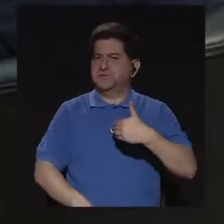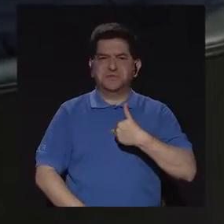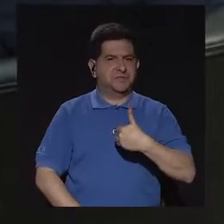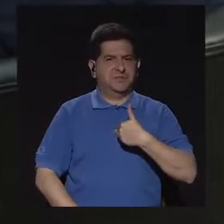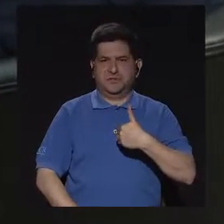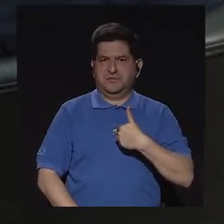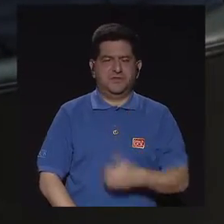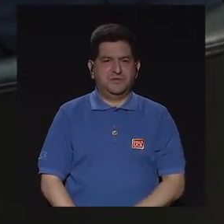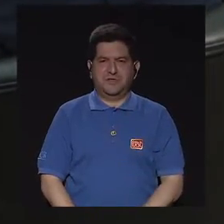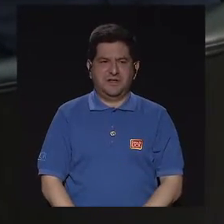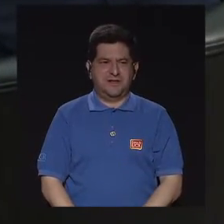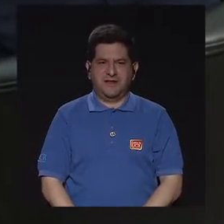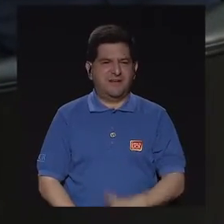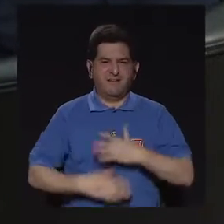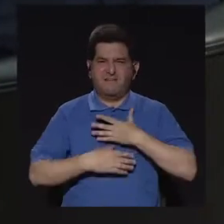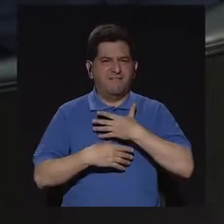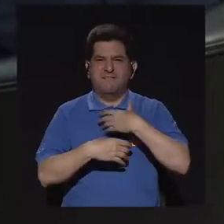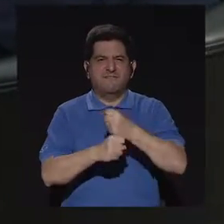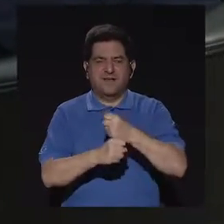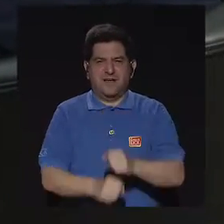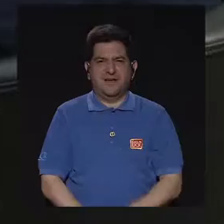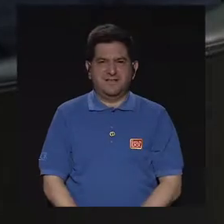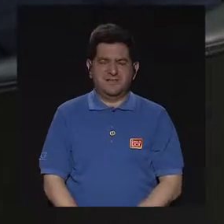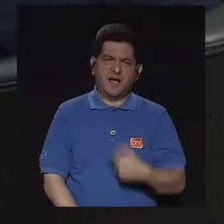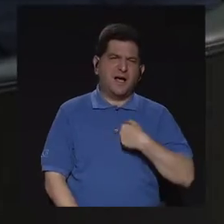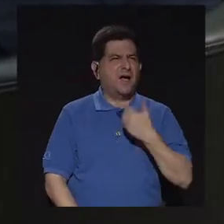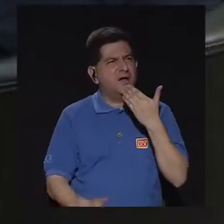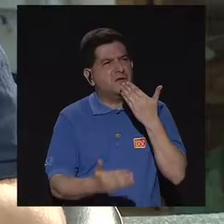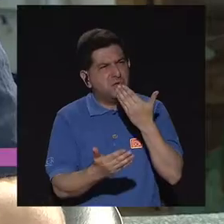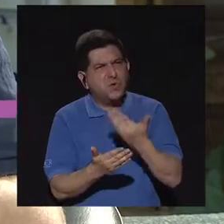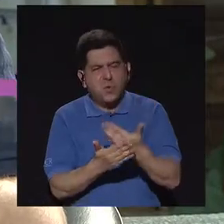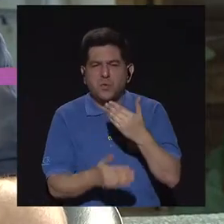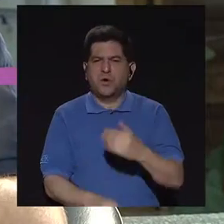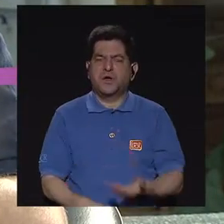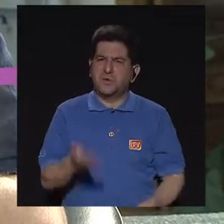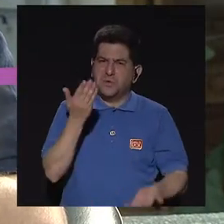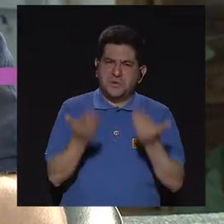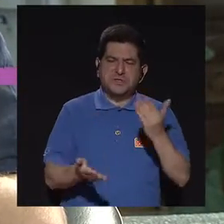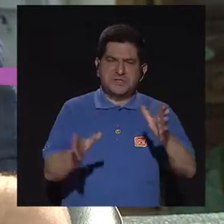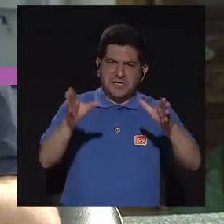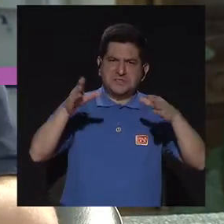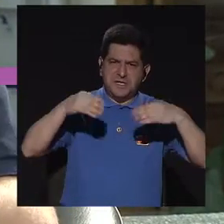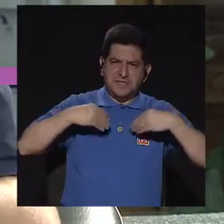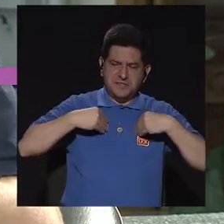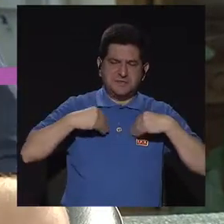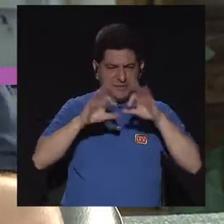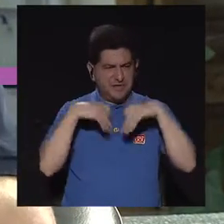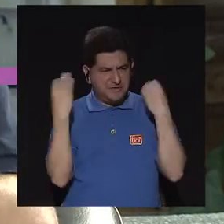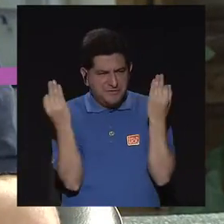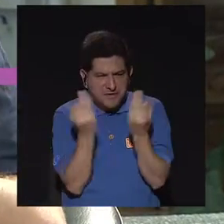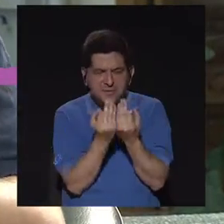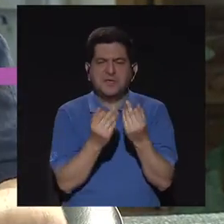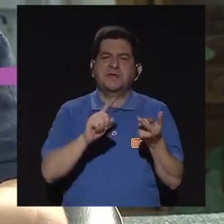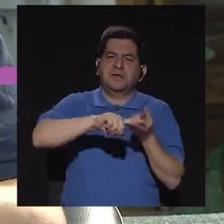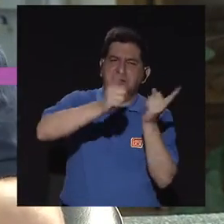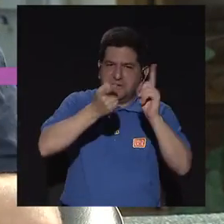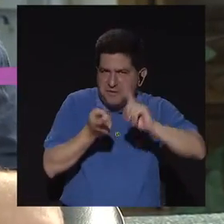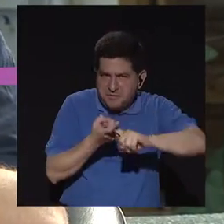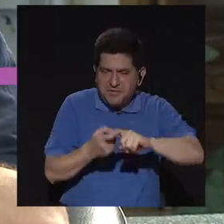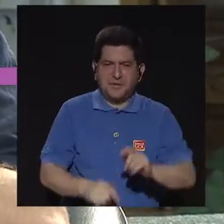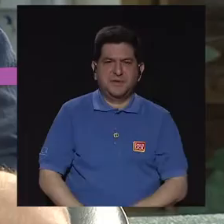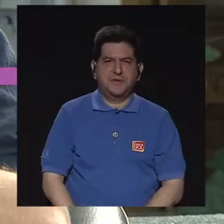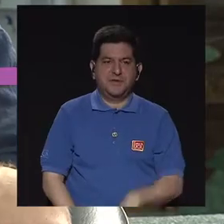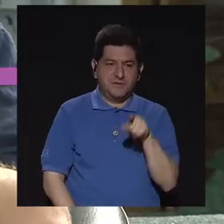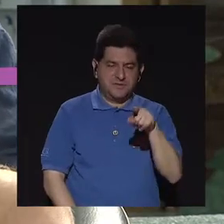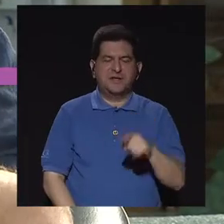tienen como, las personas jóvenes como que están perdiendo un poco la confianza. ¿Seré lo suficientemente bueno? ¿Soy aceptado por mi familia, por mis amigos? O